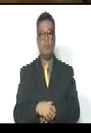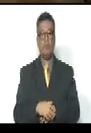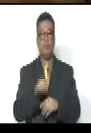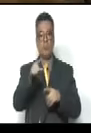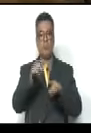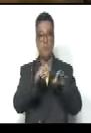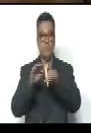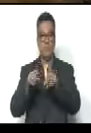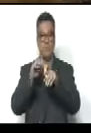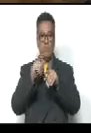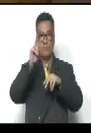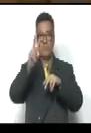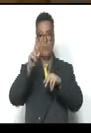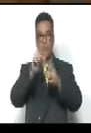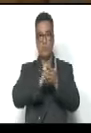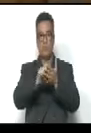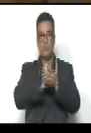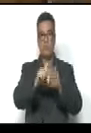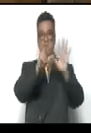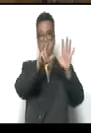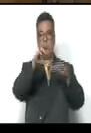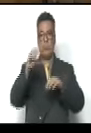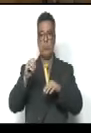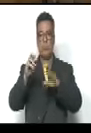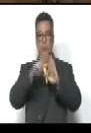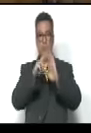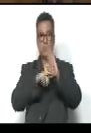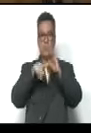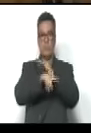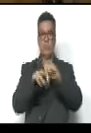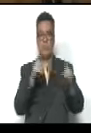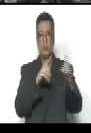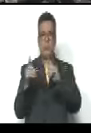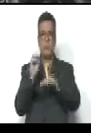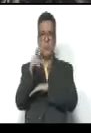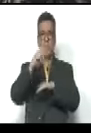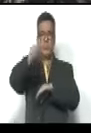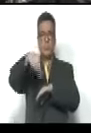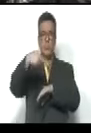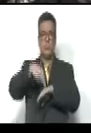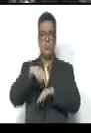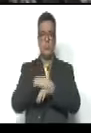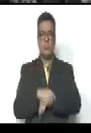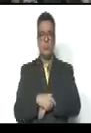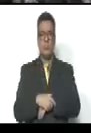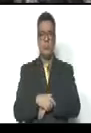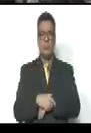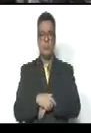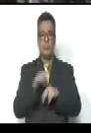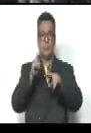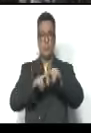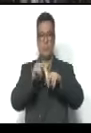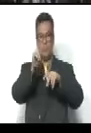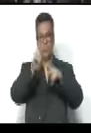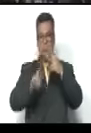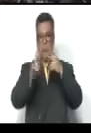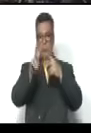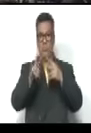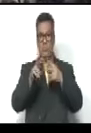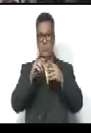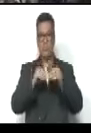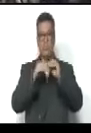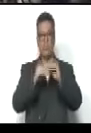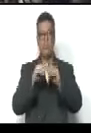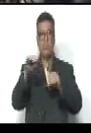Ciudadana secretaria, 80 del Reglamento Interior y Debates de la Asamblea Nacional. Numeral segundo. Las